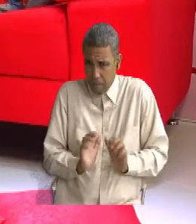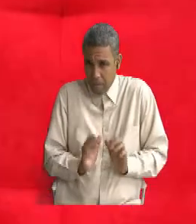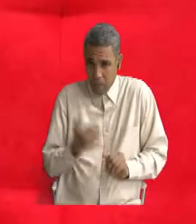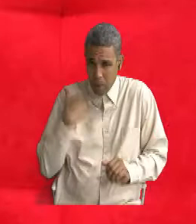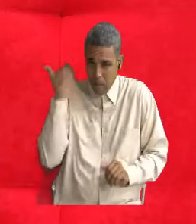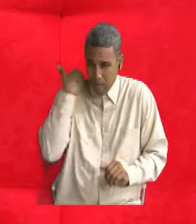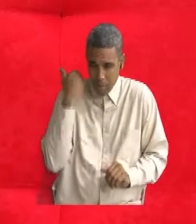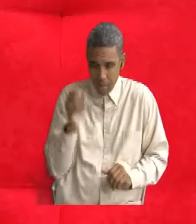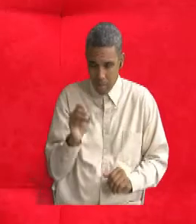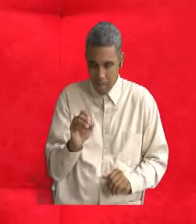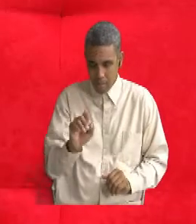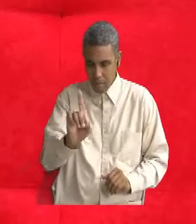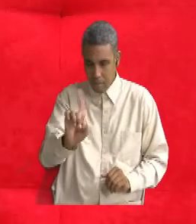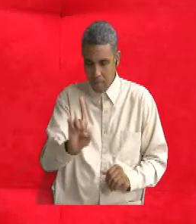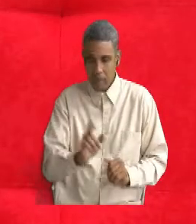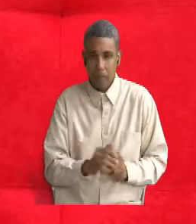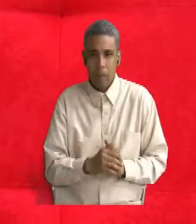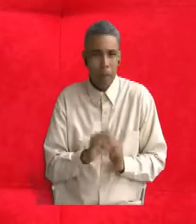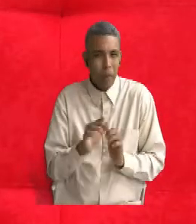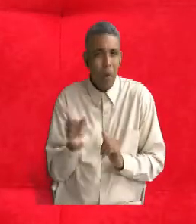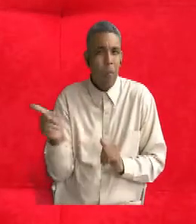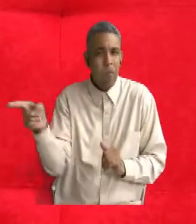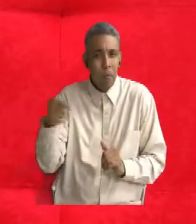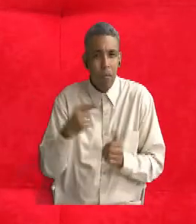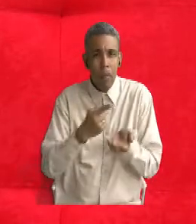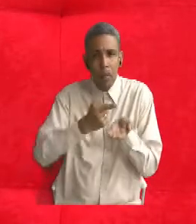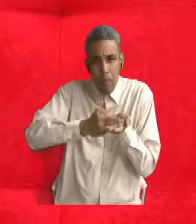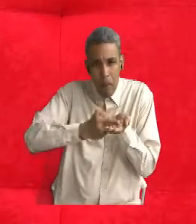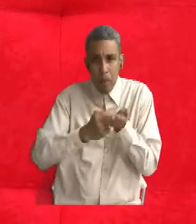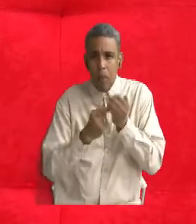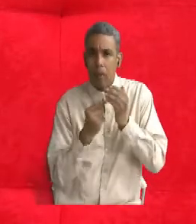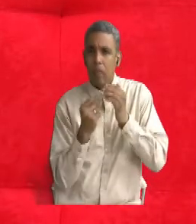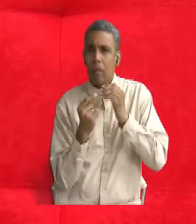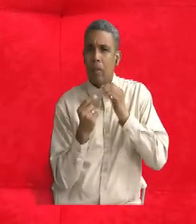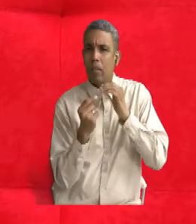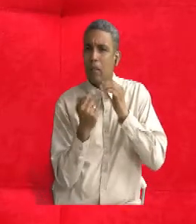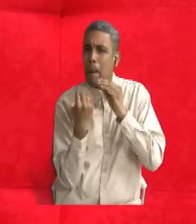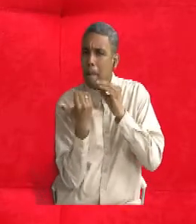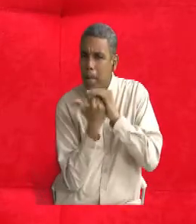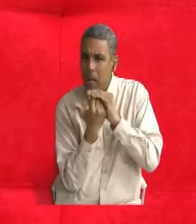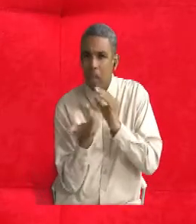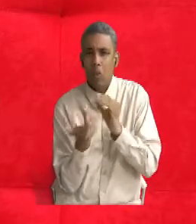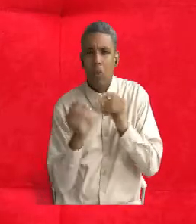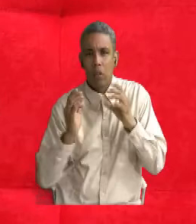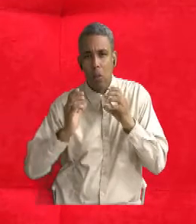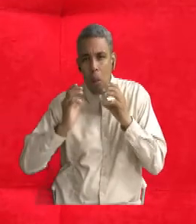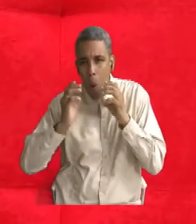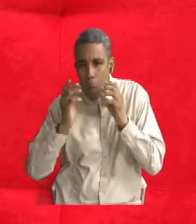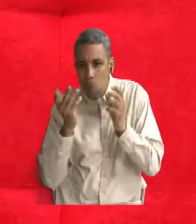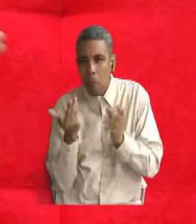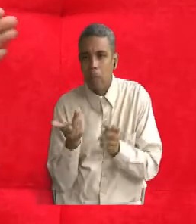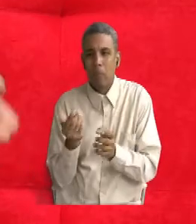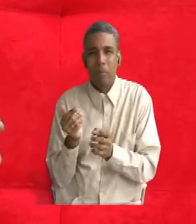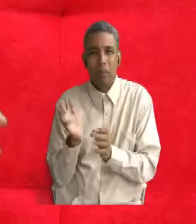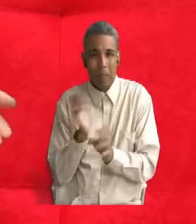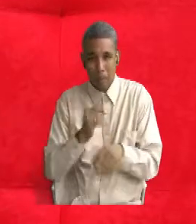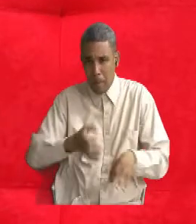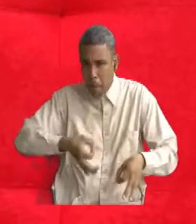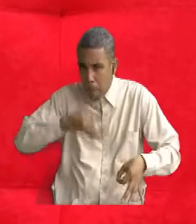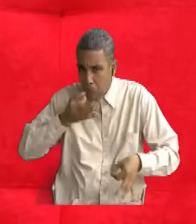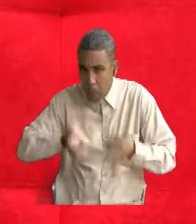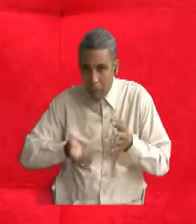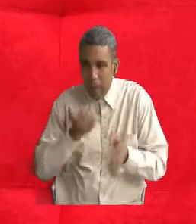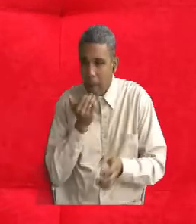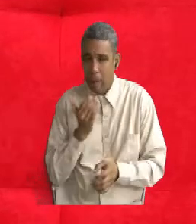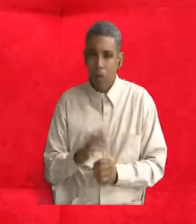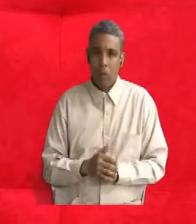por lo general en la mayoría de locales de comidas rápidas usted se ve pues envuelto en la problemática de que es, llegan a las 3 de la tarde,